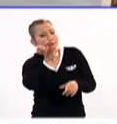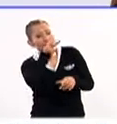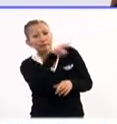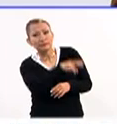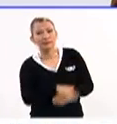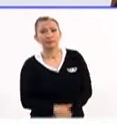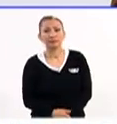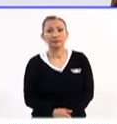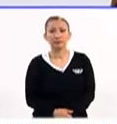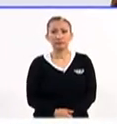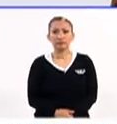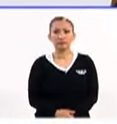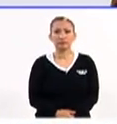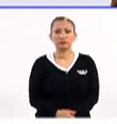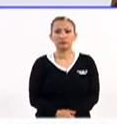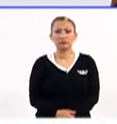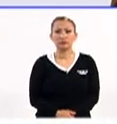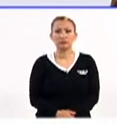¿no?